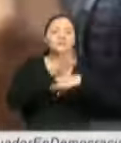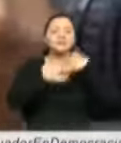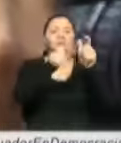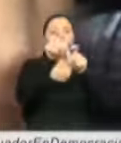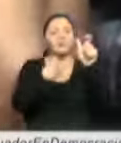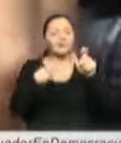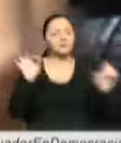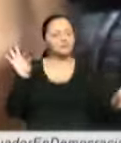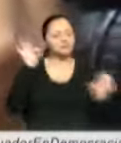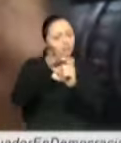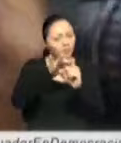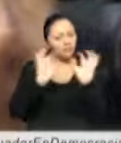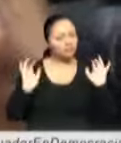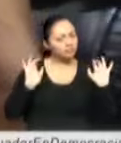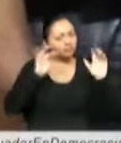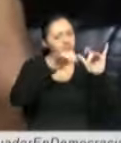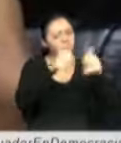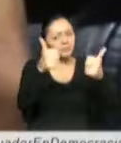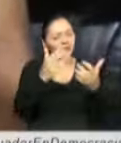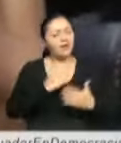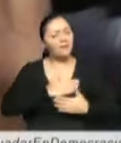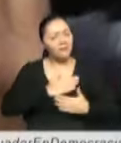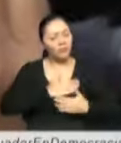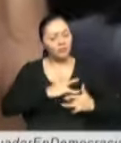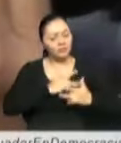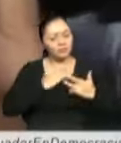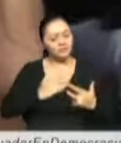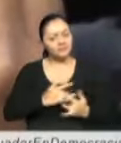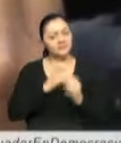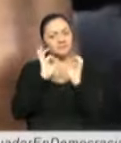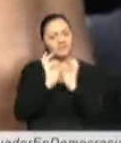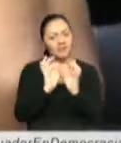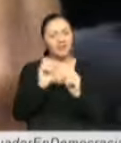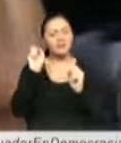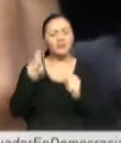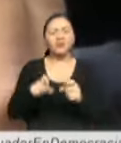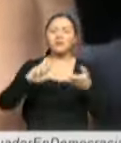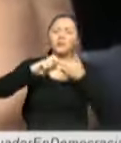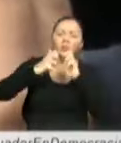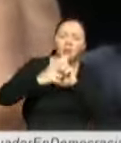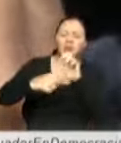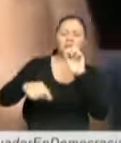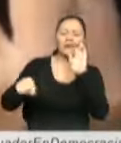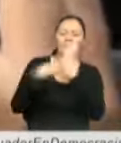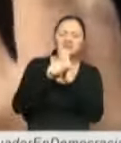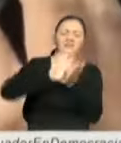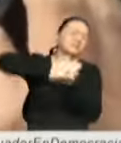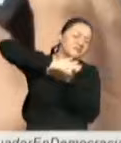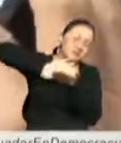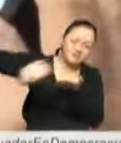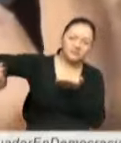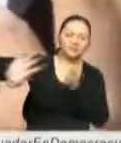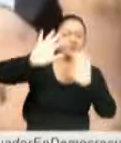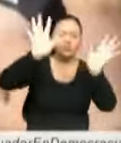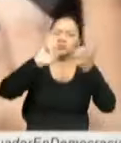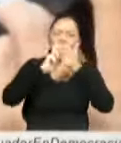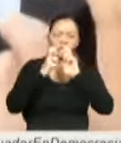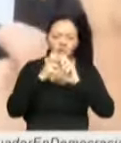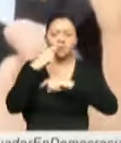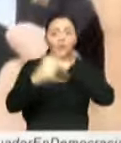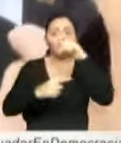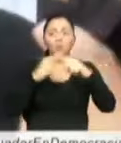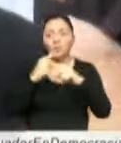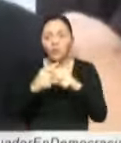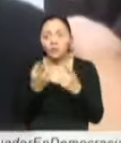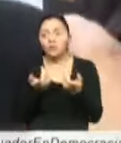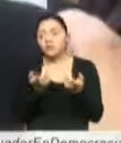votar masivamente y repletos de amor por la patria, a vomitar el pesimismo, como dice Frei Beto, a dejar el pesimismo para días mejores,